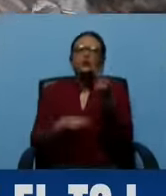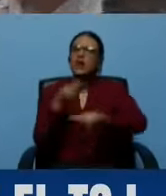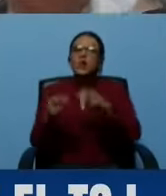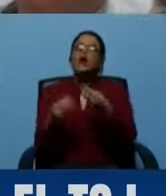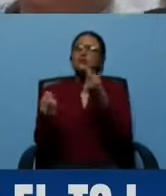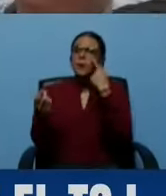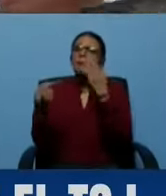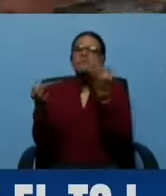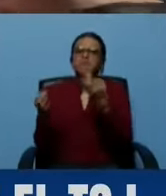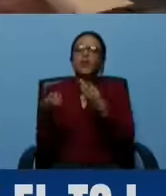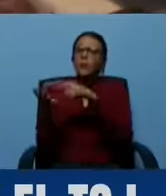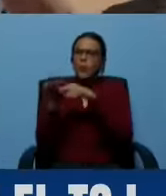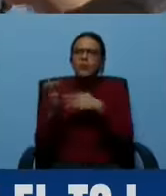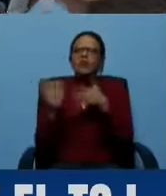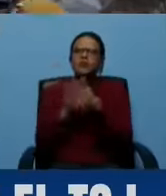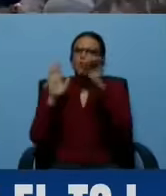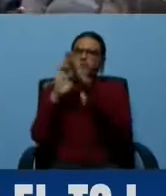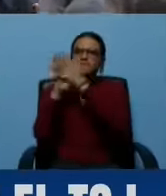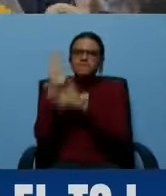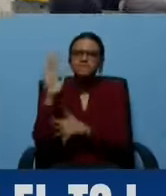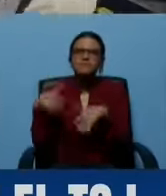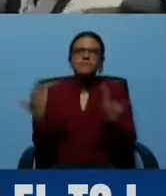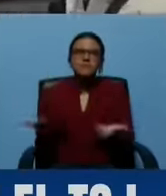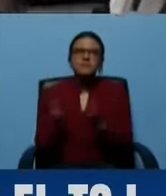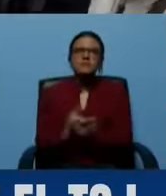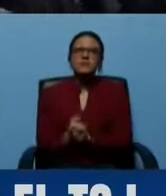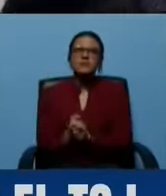sala electoral?